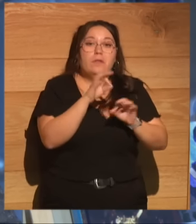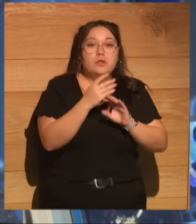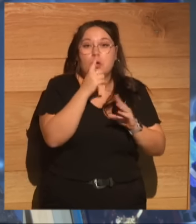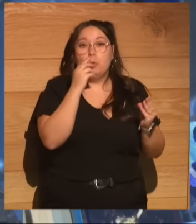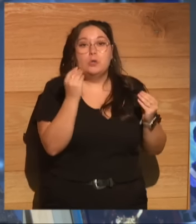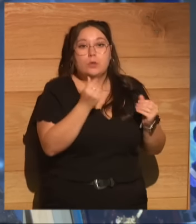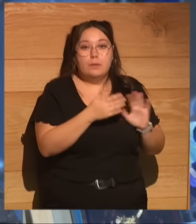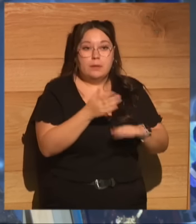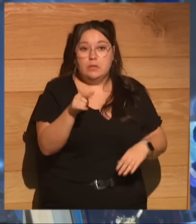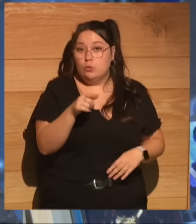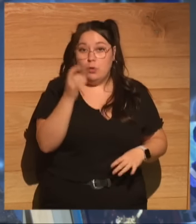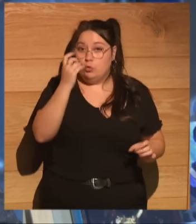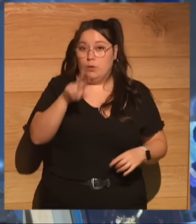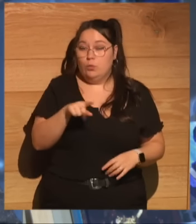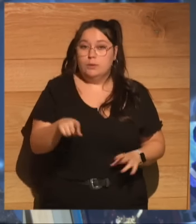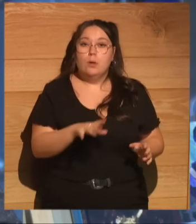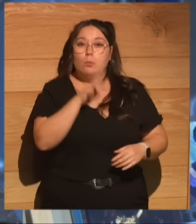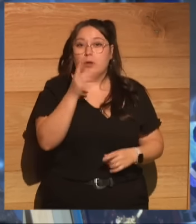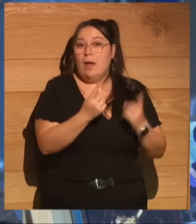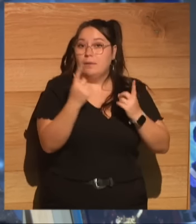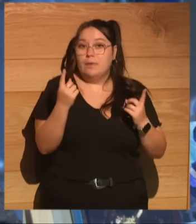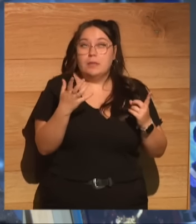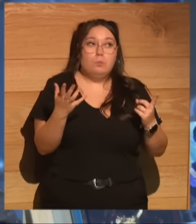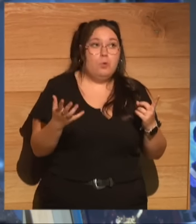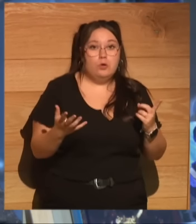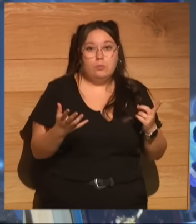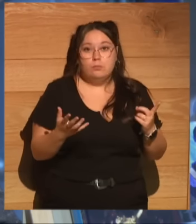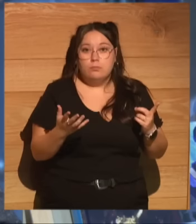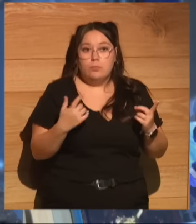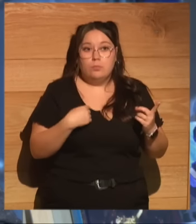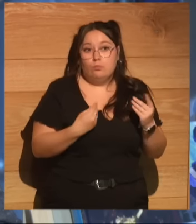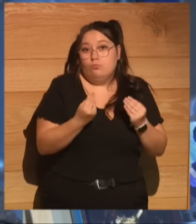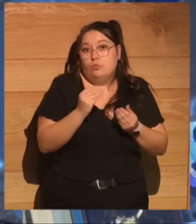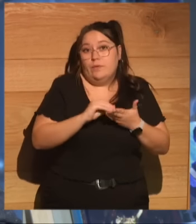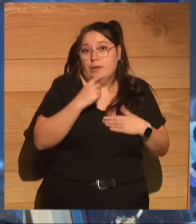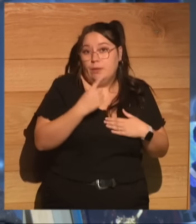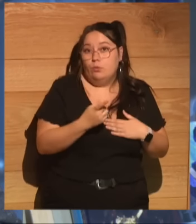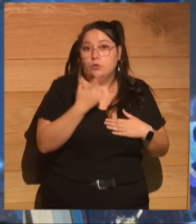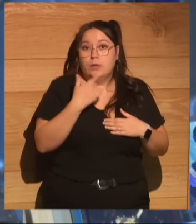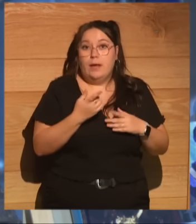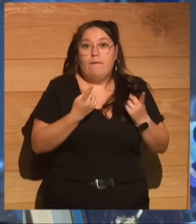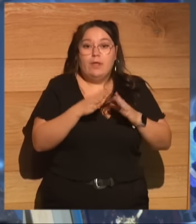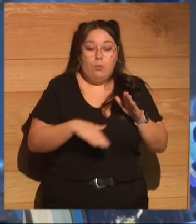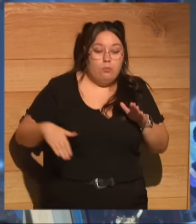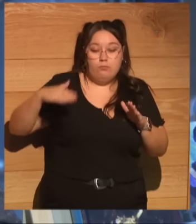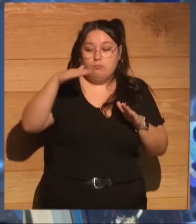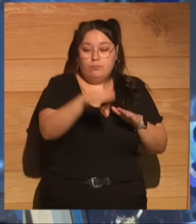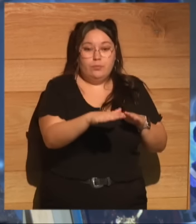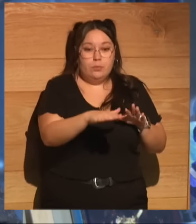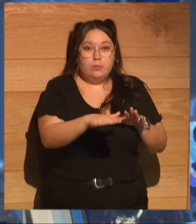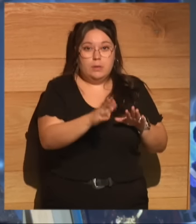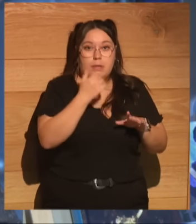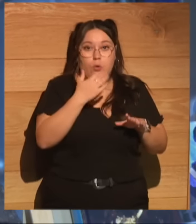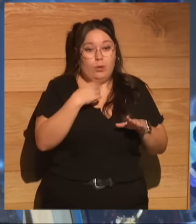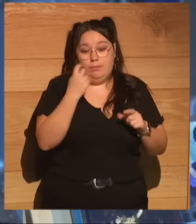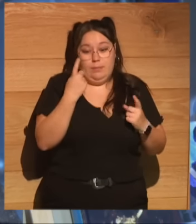eran. Y esto no es ninguna tontería. Hay veces que, bueno, pues lo que decimos a veces, hay veces que uno da un paso más allá del